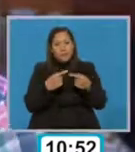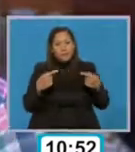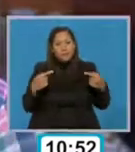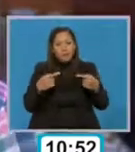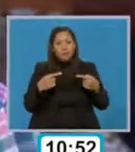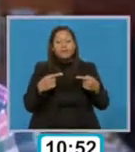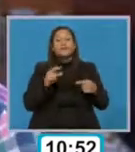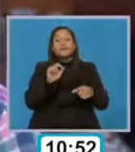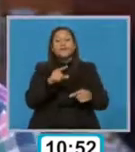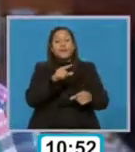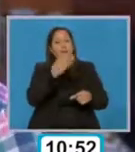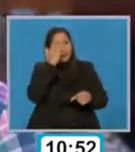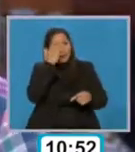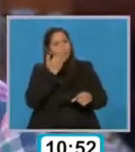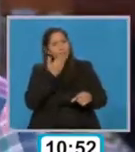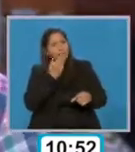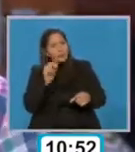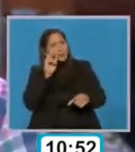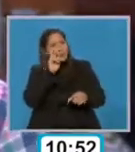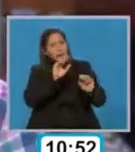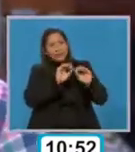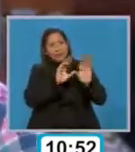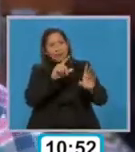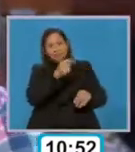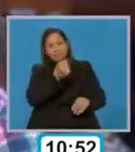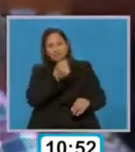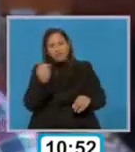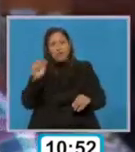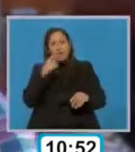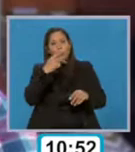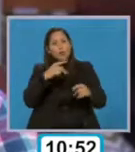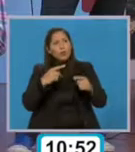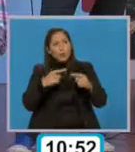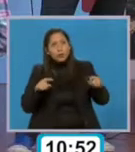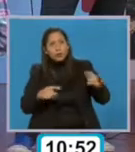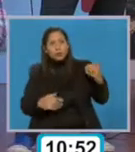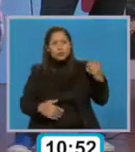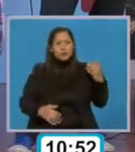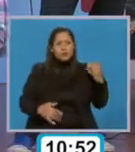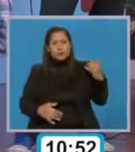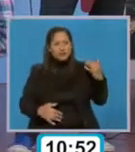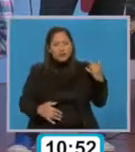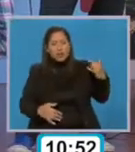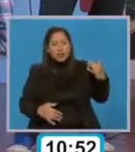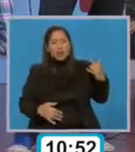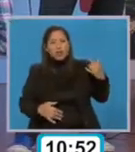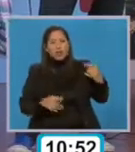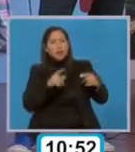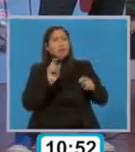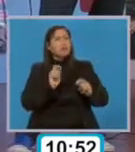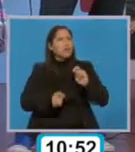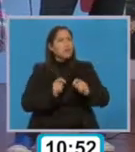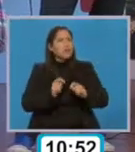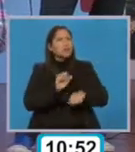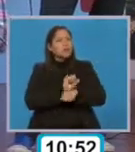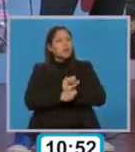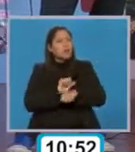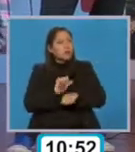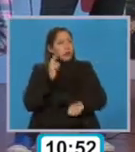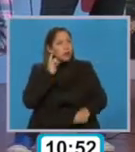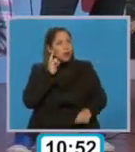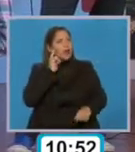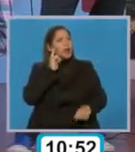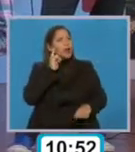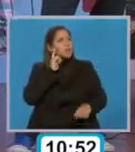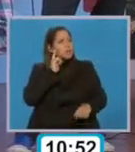digo, el talento se ve ahorita en la música cuando escuchamos a tus músicos, porque de verdad, o sea,